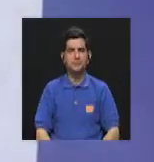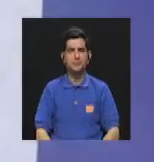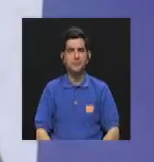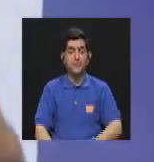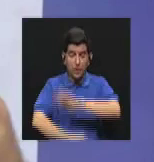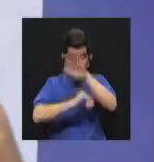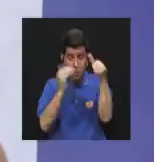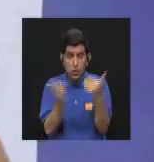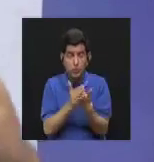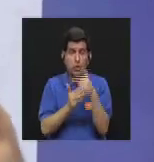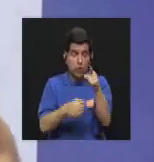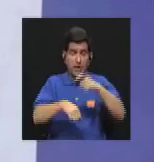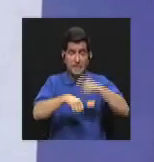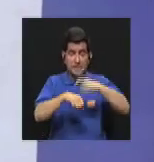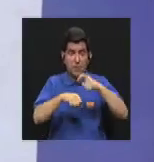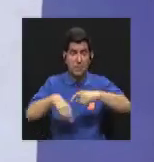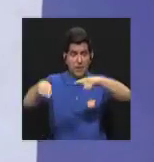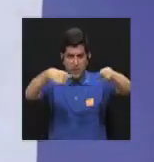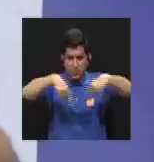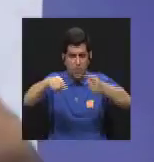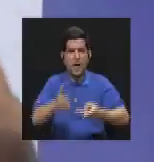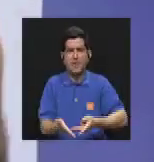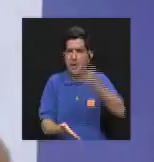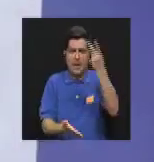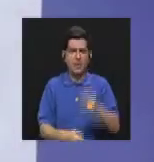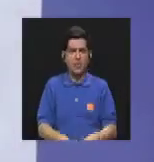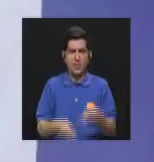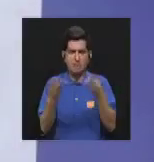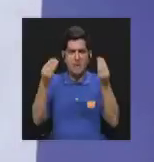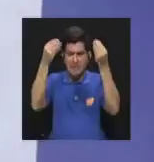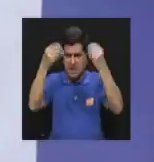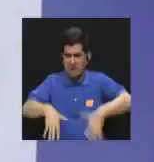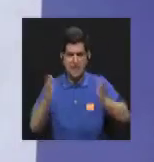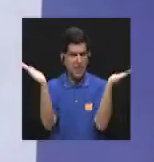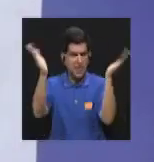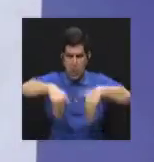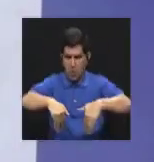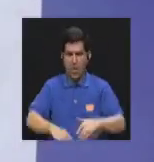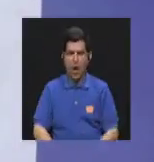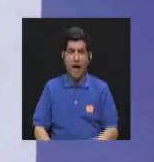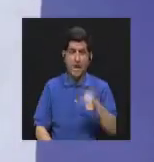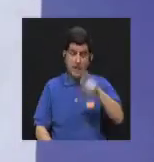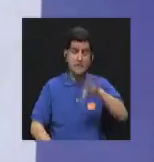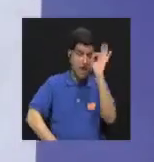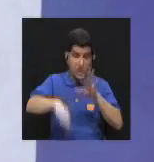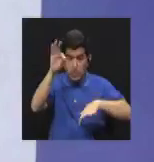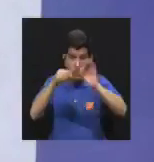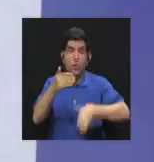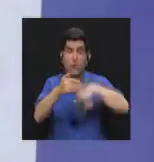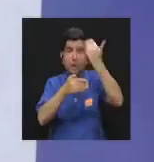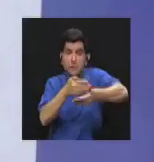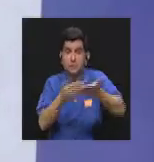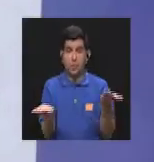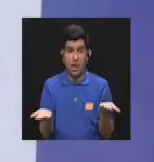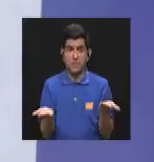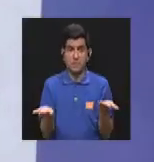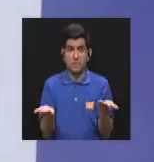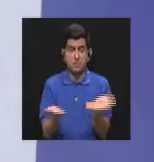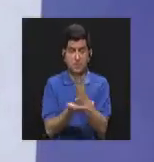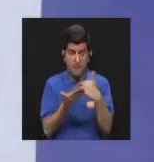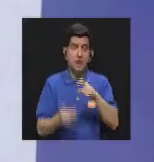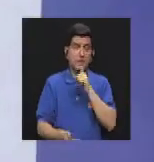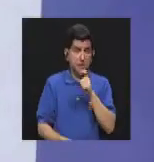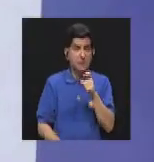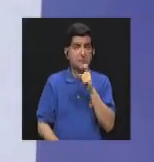básicamente todo lo que se estaba grabando valía, ¿verdad? Sí. No hay material de desperdicio. Más bien había que hacer una elección después, que fue la parte